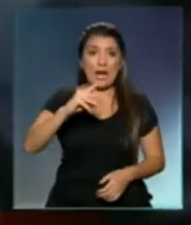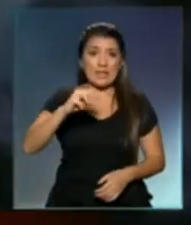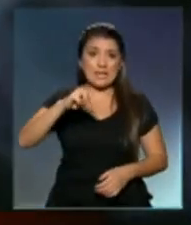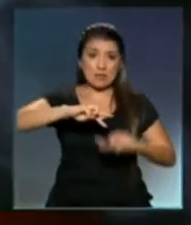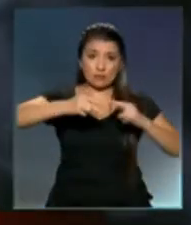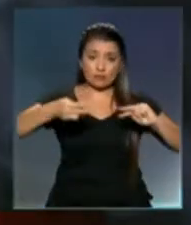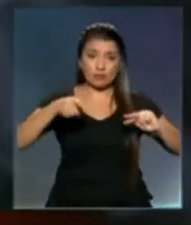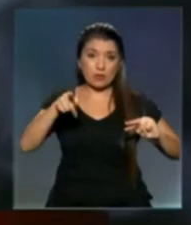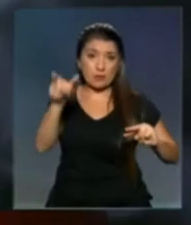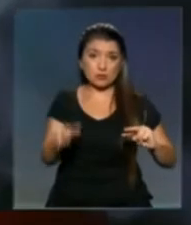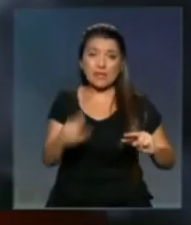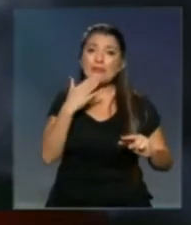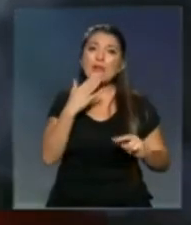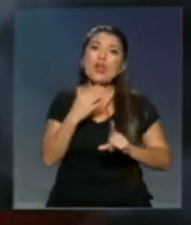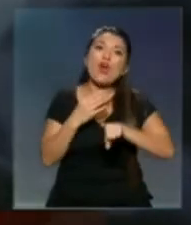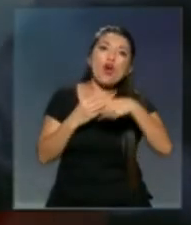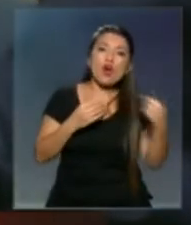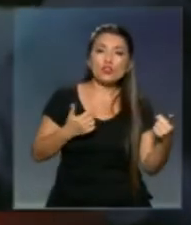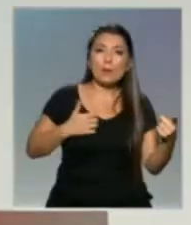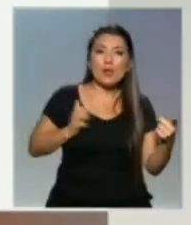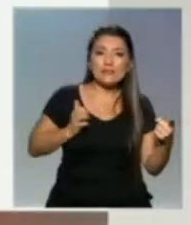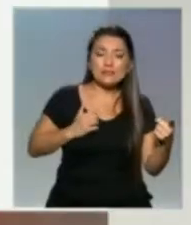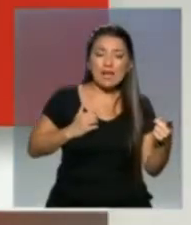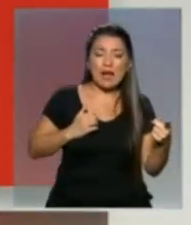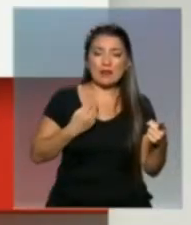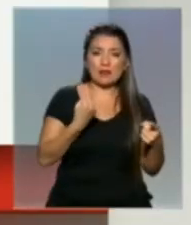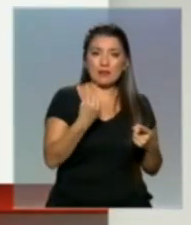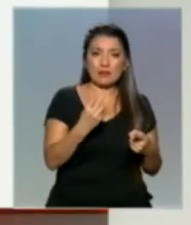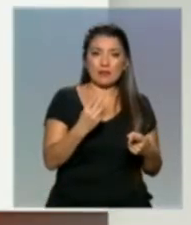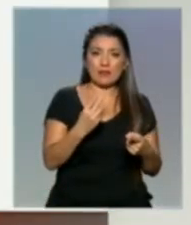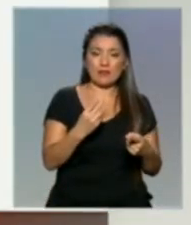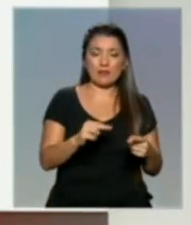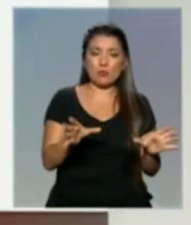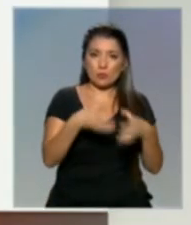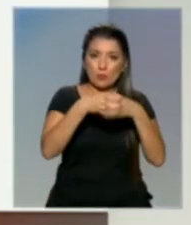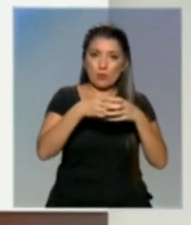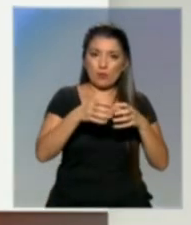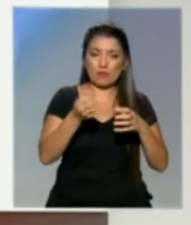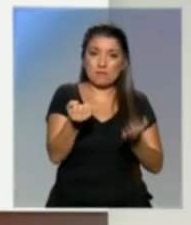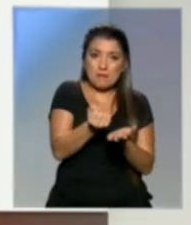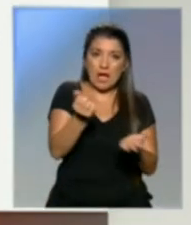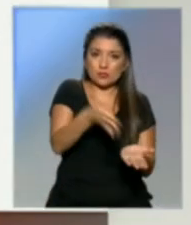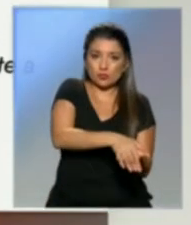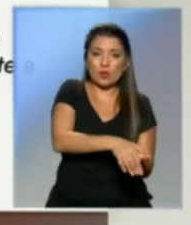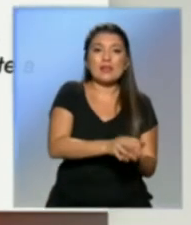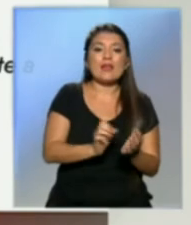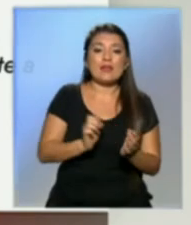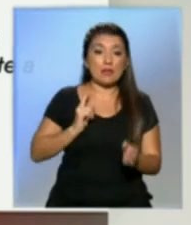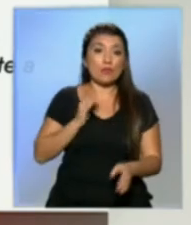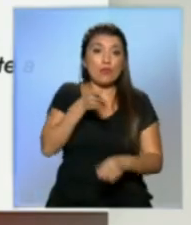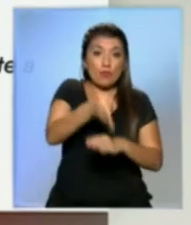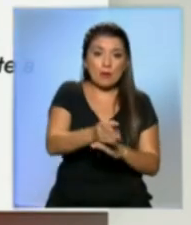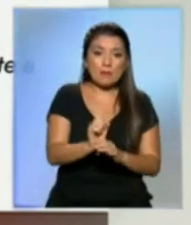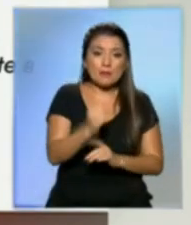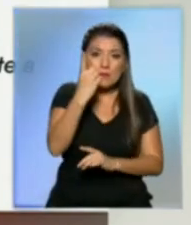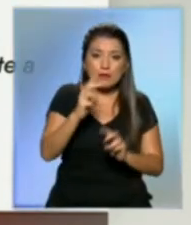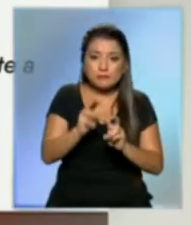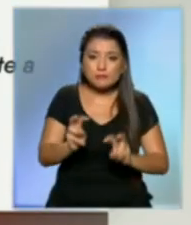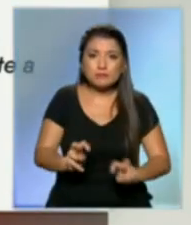también de un funcionario policial de la brigada y dios que participó en las primeras diligencias en el sitio del suceso